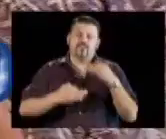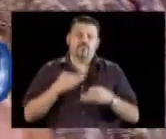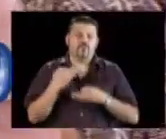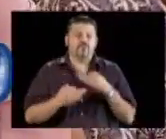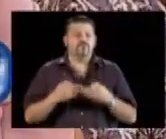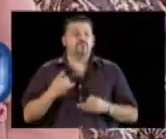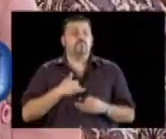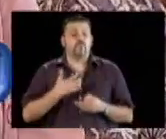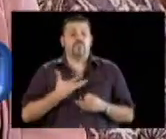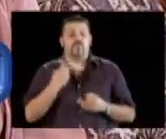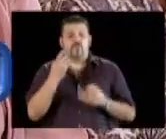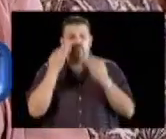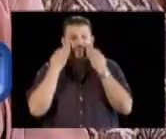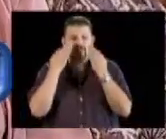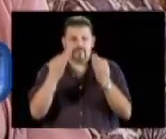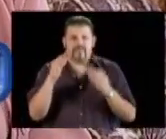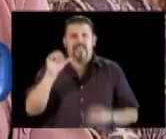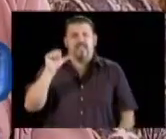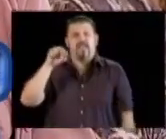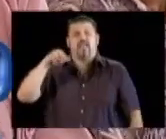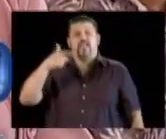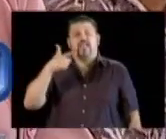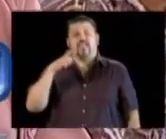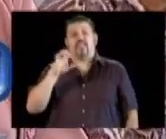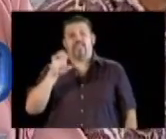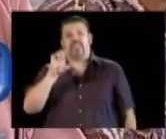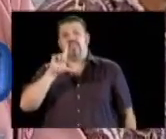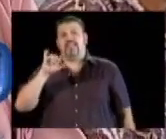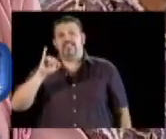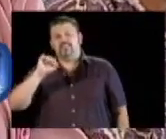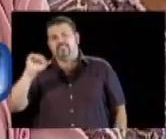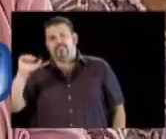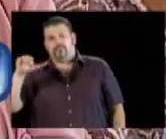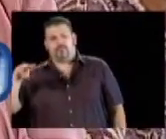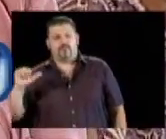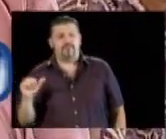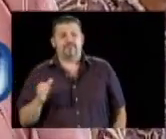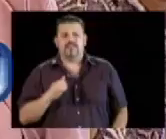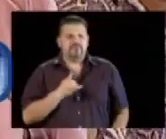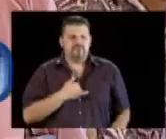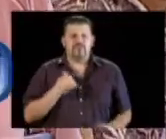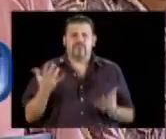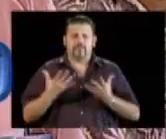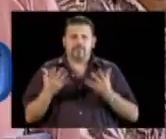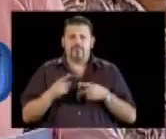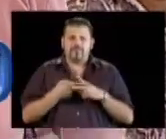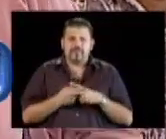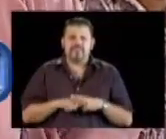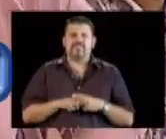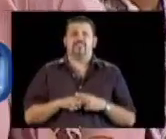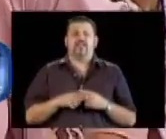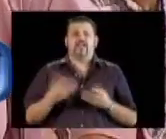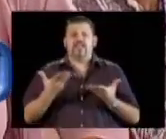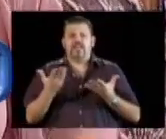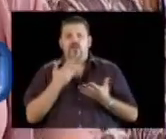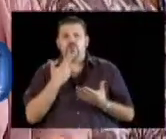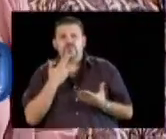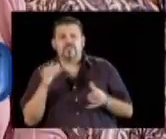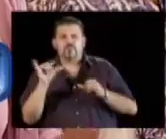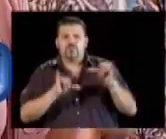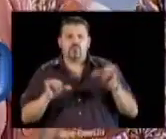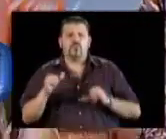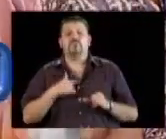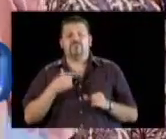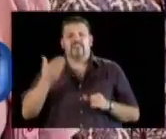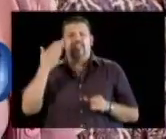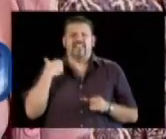Yo tengo un testimonio de Angelísima. Yo desde que empezaron a salir los productos de Angelísima, empecé a usarlos porque